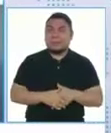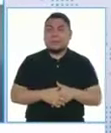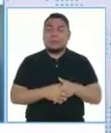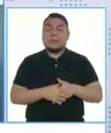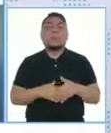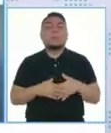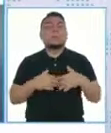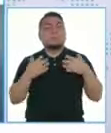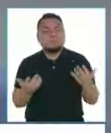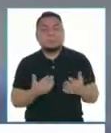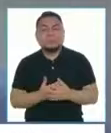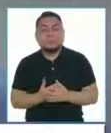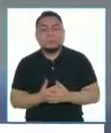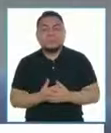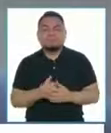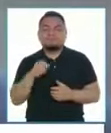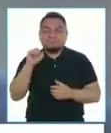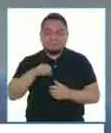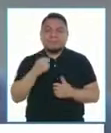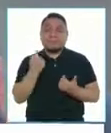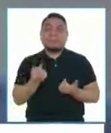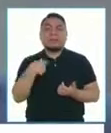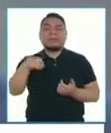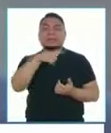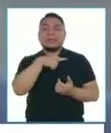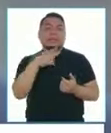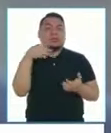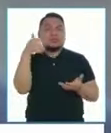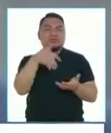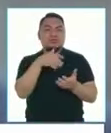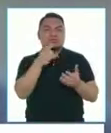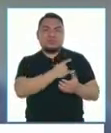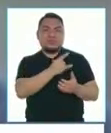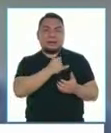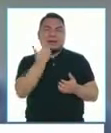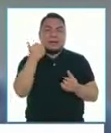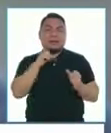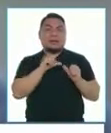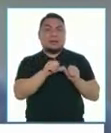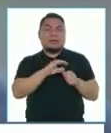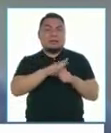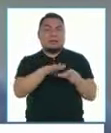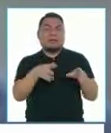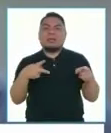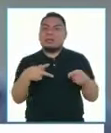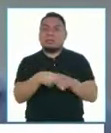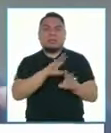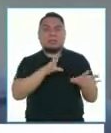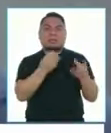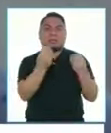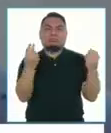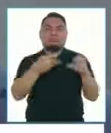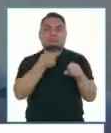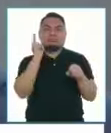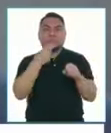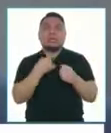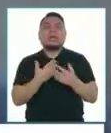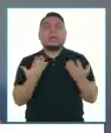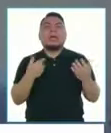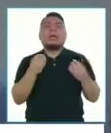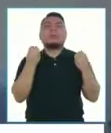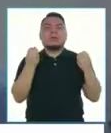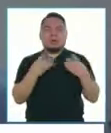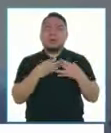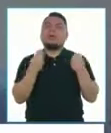Bueno, definitivamente la interrupción de los estudiantes tiene múltiples causas, ¿no? Una